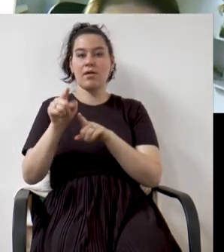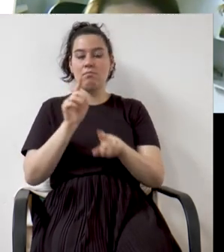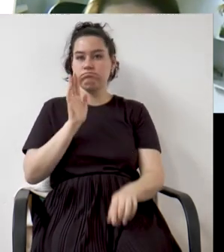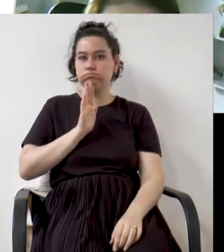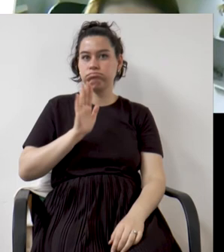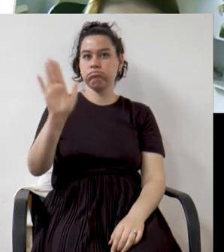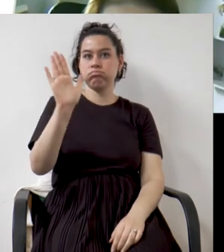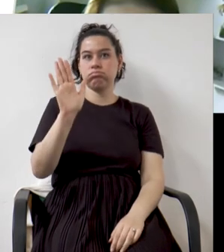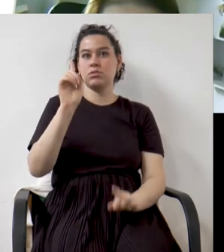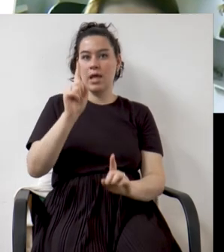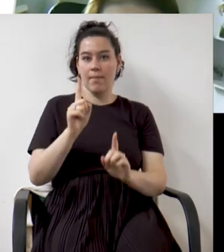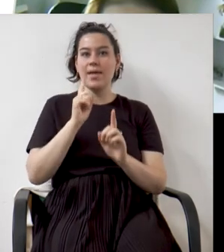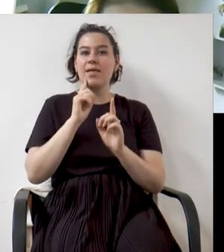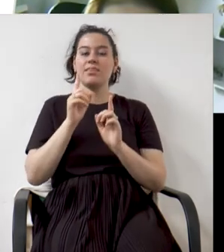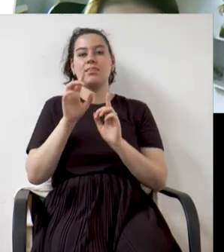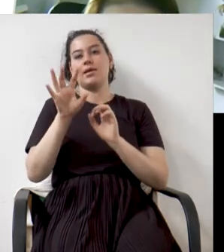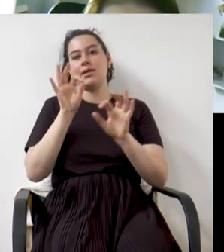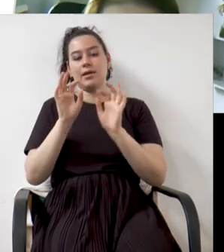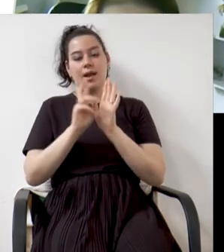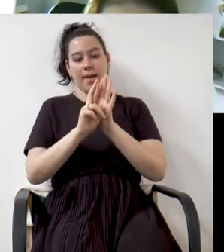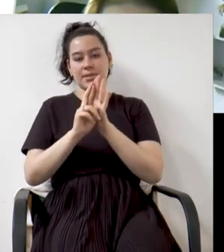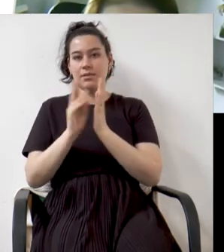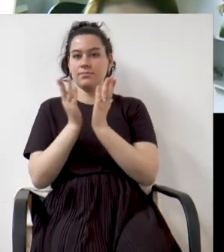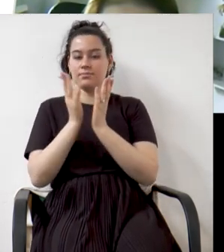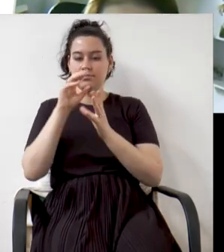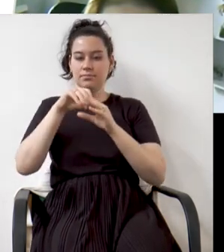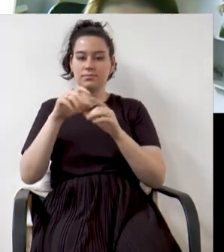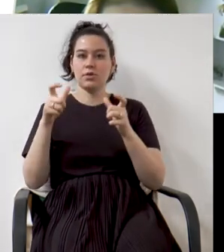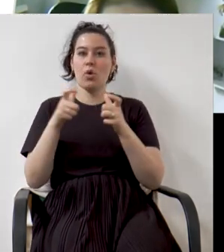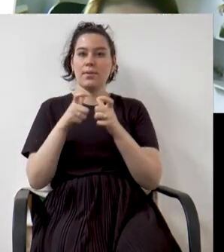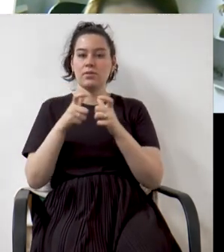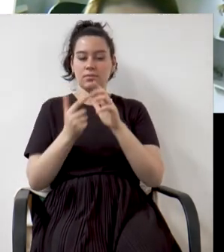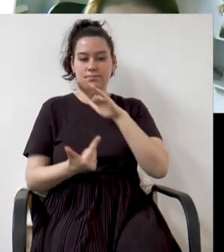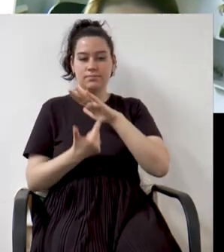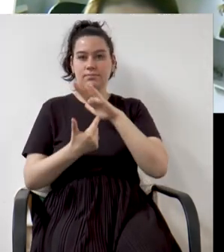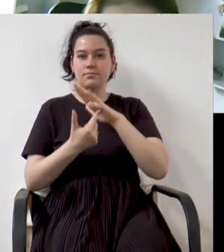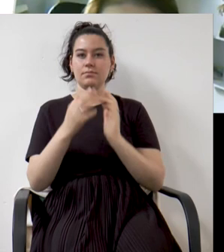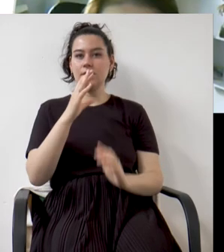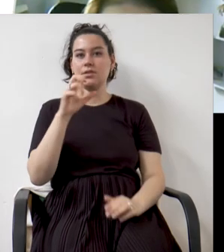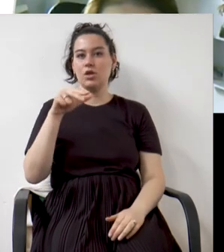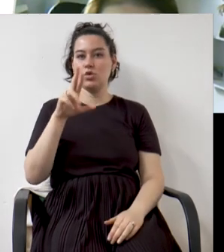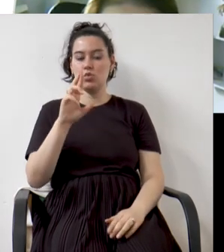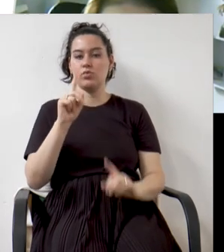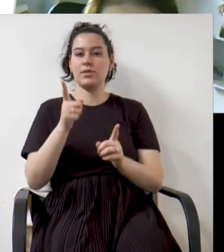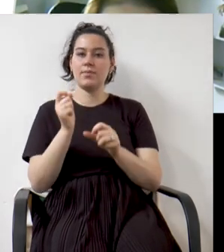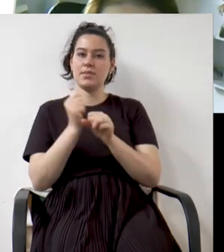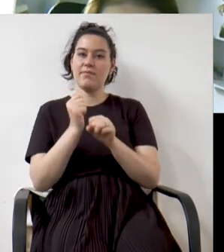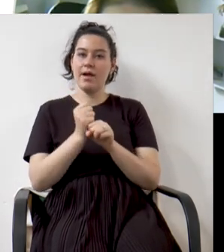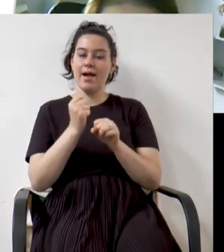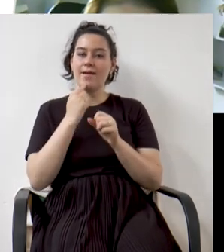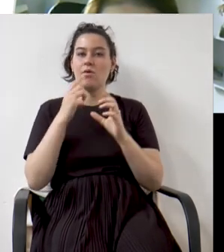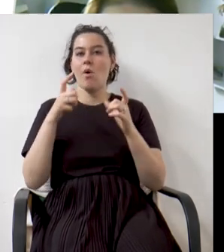hasta delegados estudiantiles en la comisión directiva del CENUR, y trabajar en una comisión de